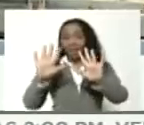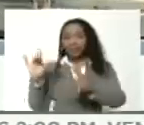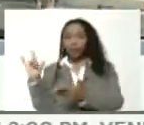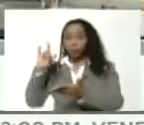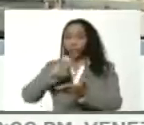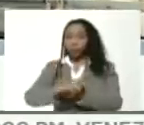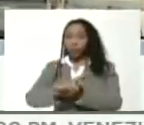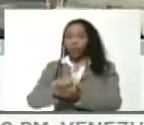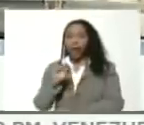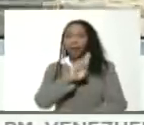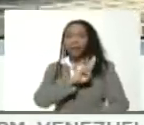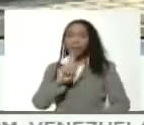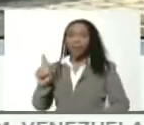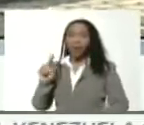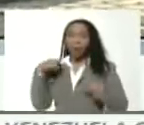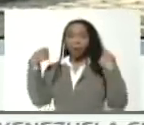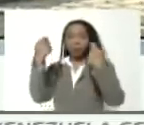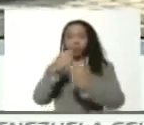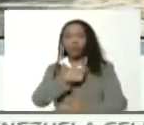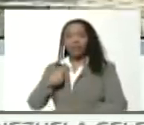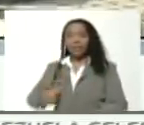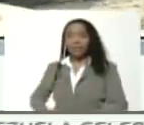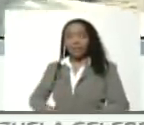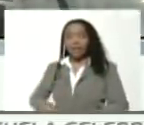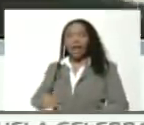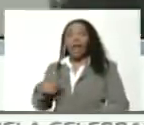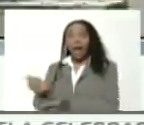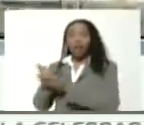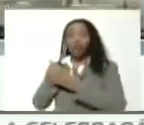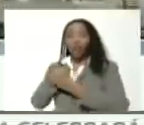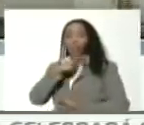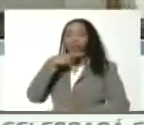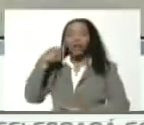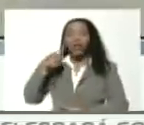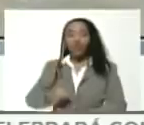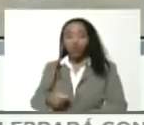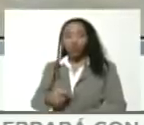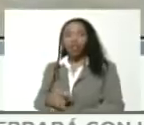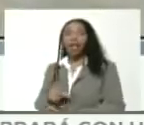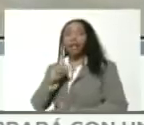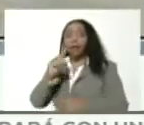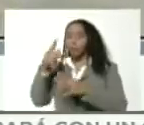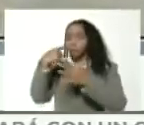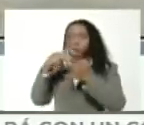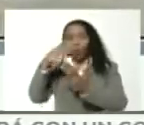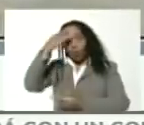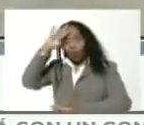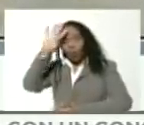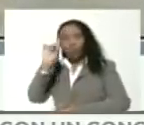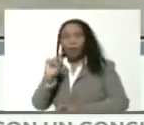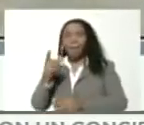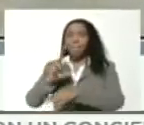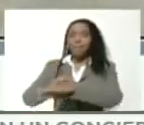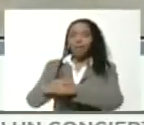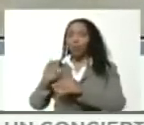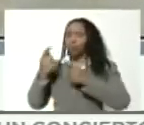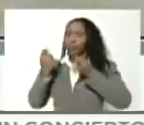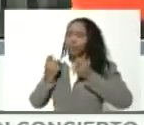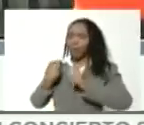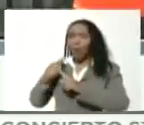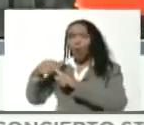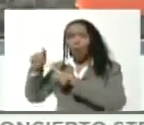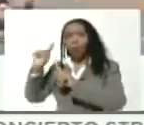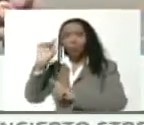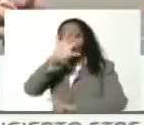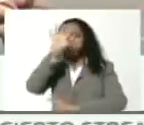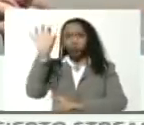China, vuelos con Rusia, la ayuda de Cuba invalorable en todos los sentidos, médicos, tratamientos y otros países. Bueno, aquí